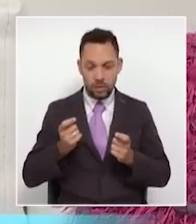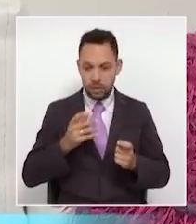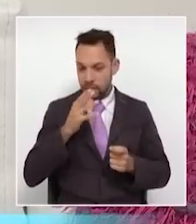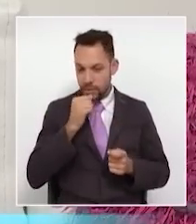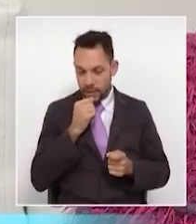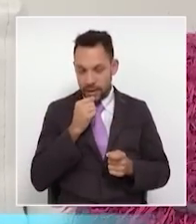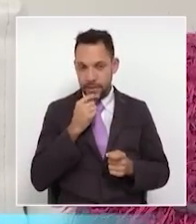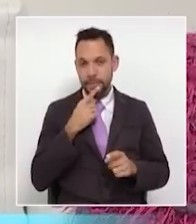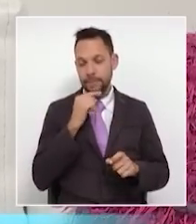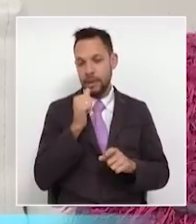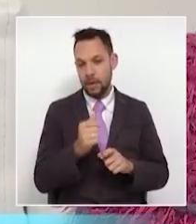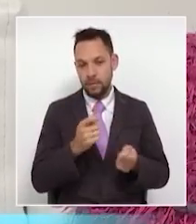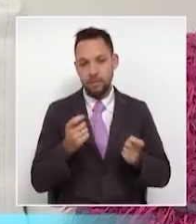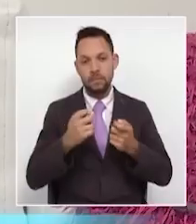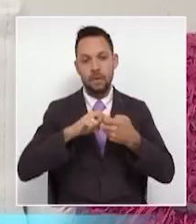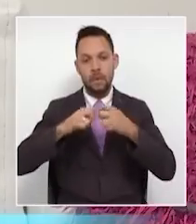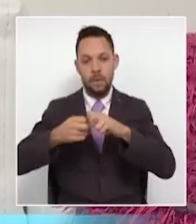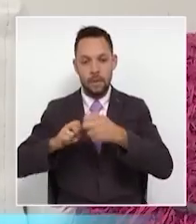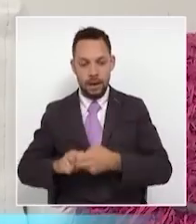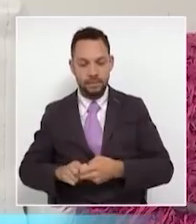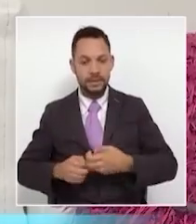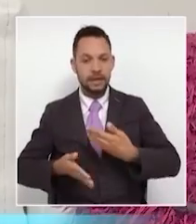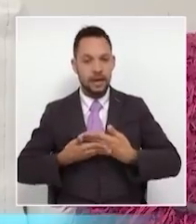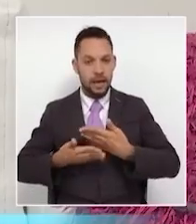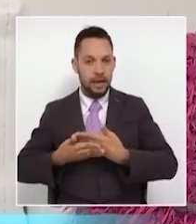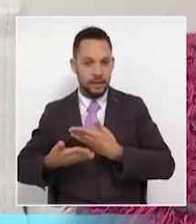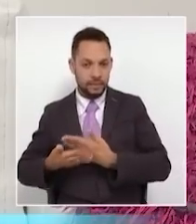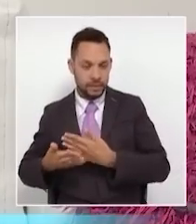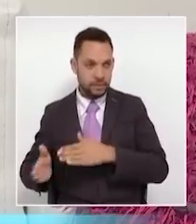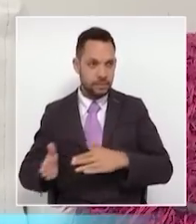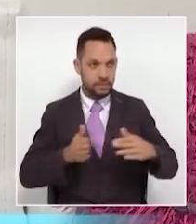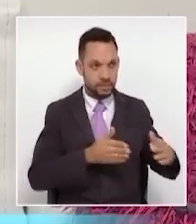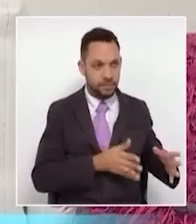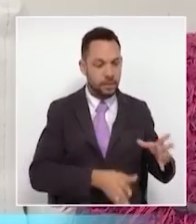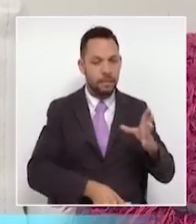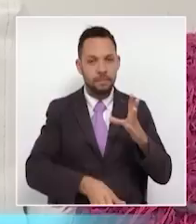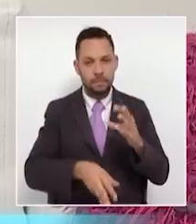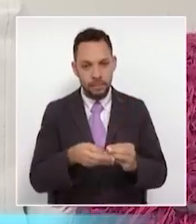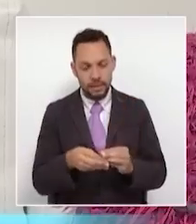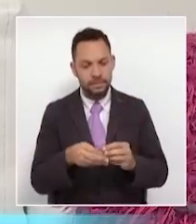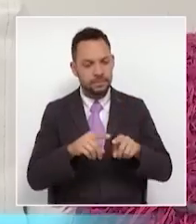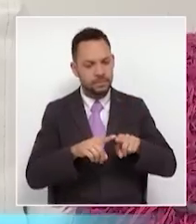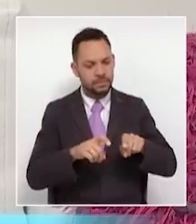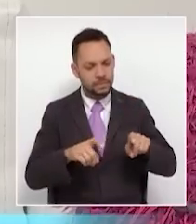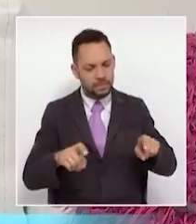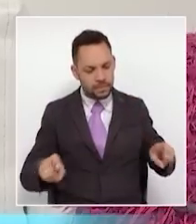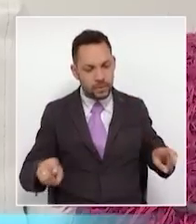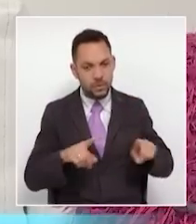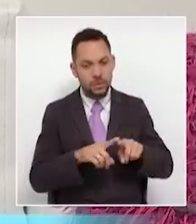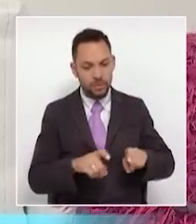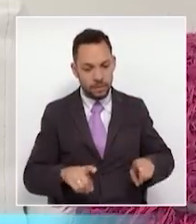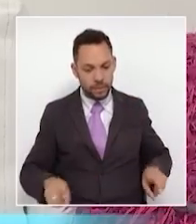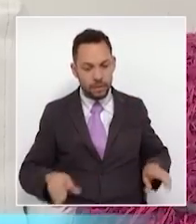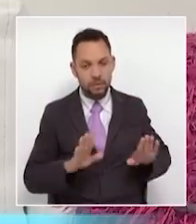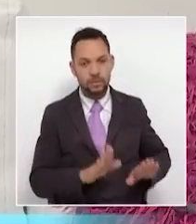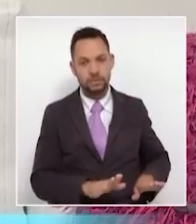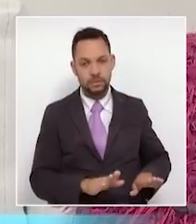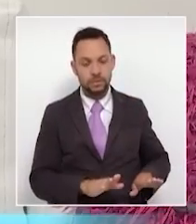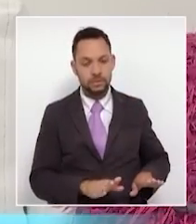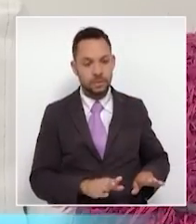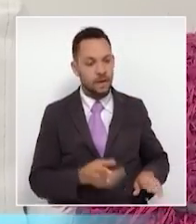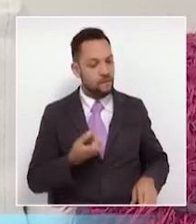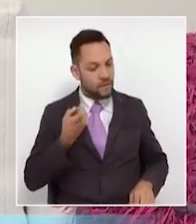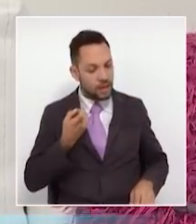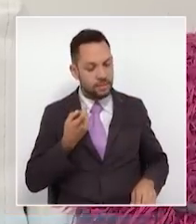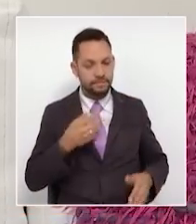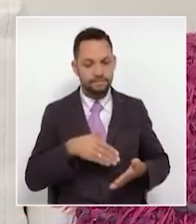los kings de la sintomatología es otra patología muy frecuente y es una entidad que es poco conocida ya que no causa